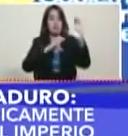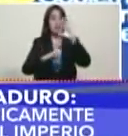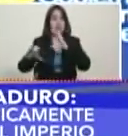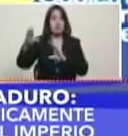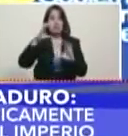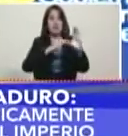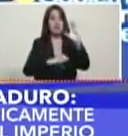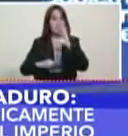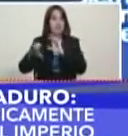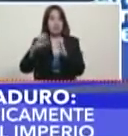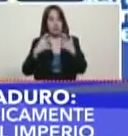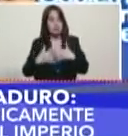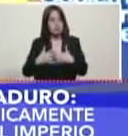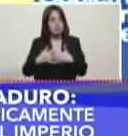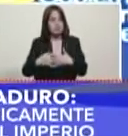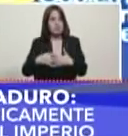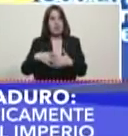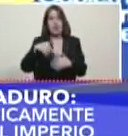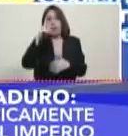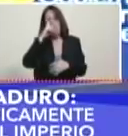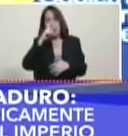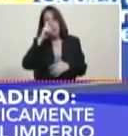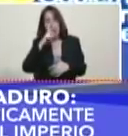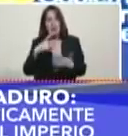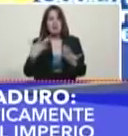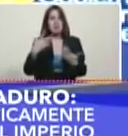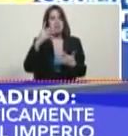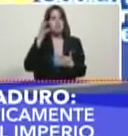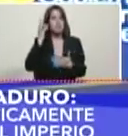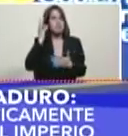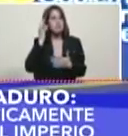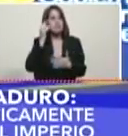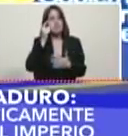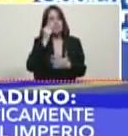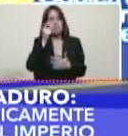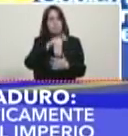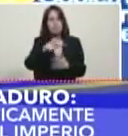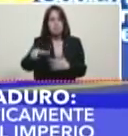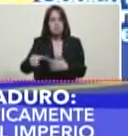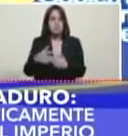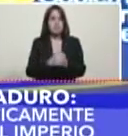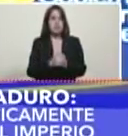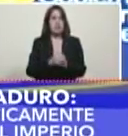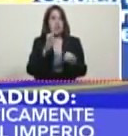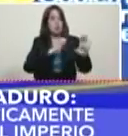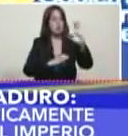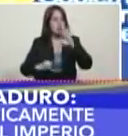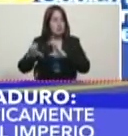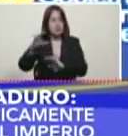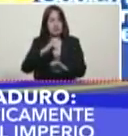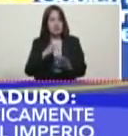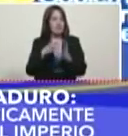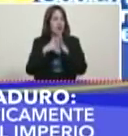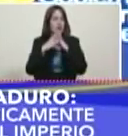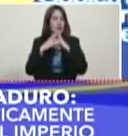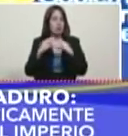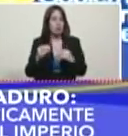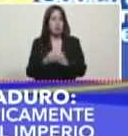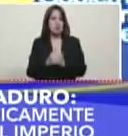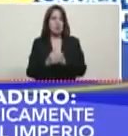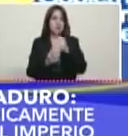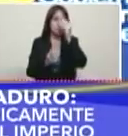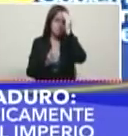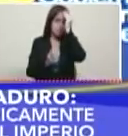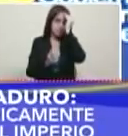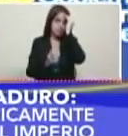país, de todas las edades, conocimientos y formación, a los científicos del país. Yo quiero que